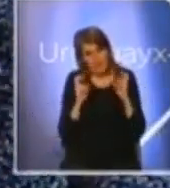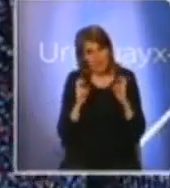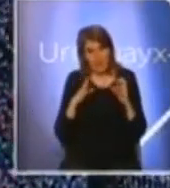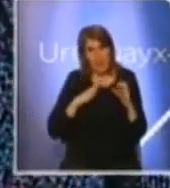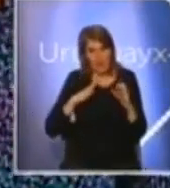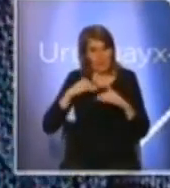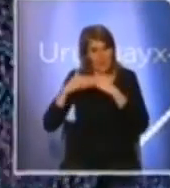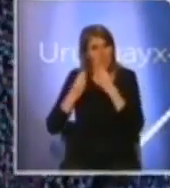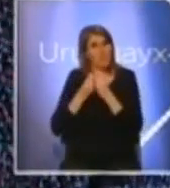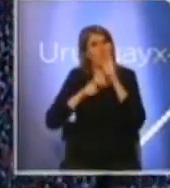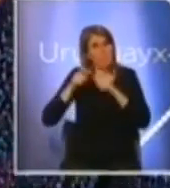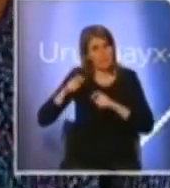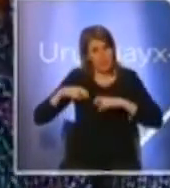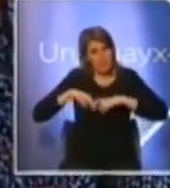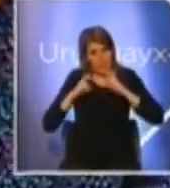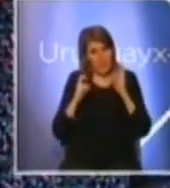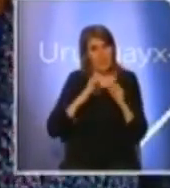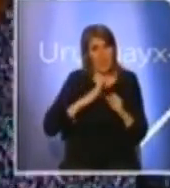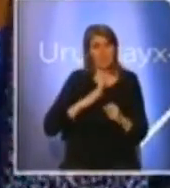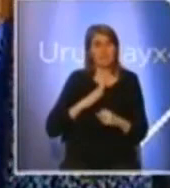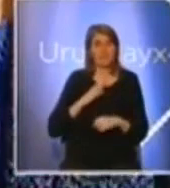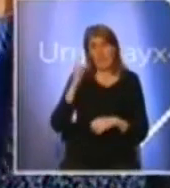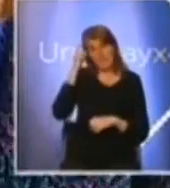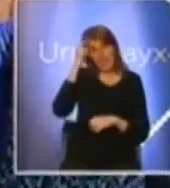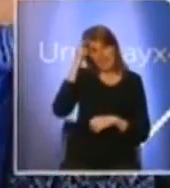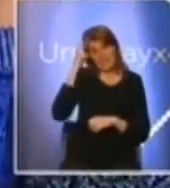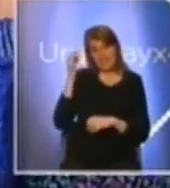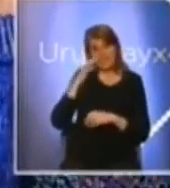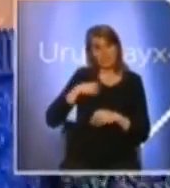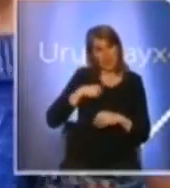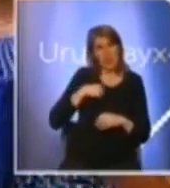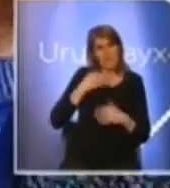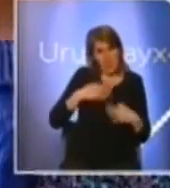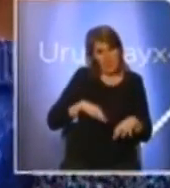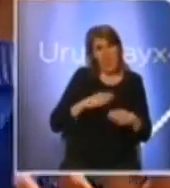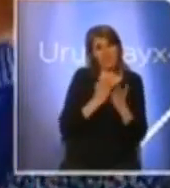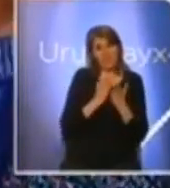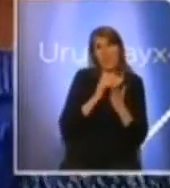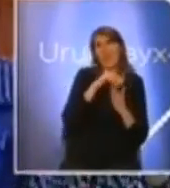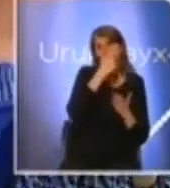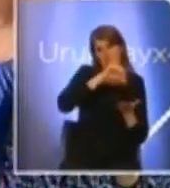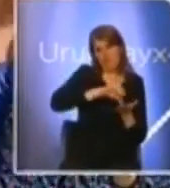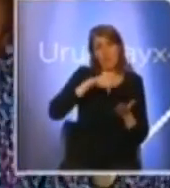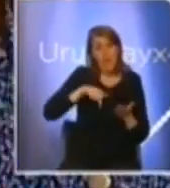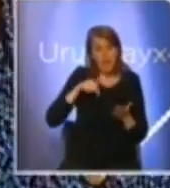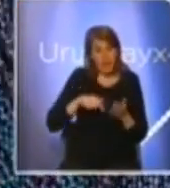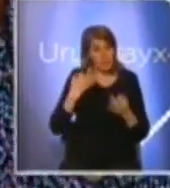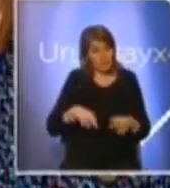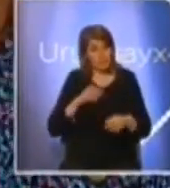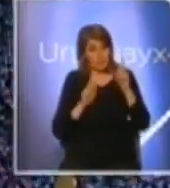activamente. Como dijo el doctor Vázquez, hice el doctorado afuera. Primero me gradué de la Facultad de Química aquí, de la